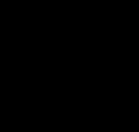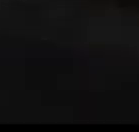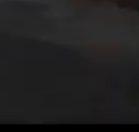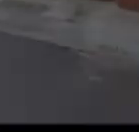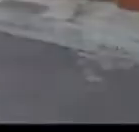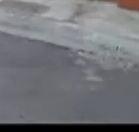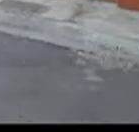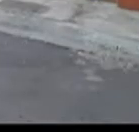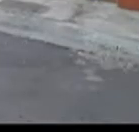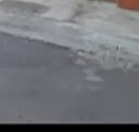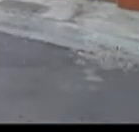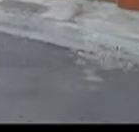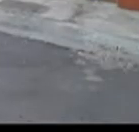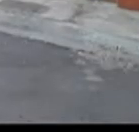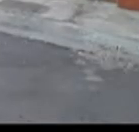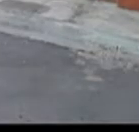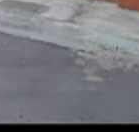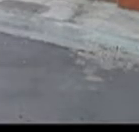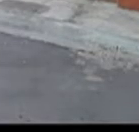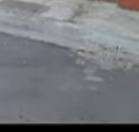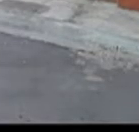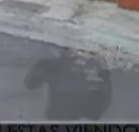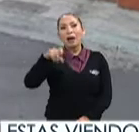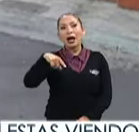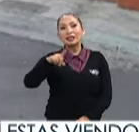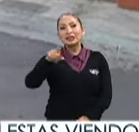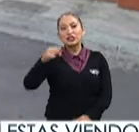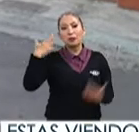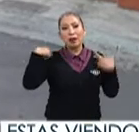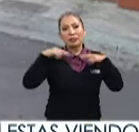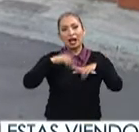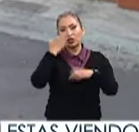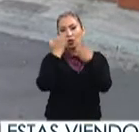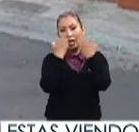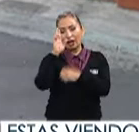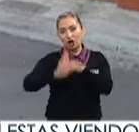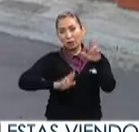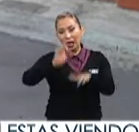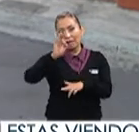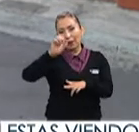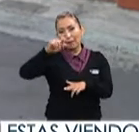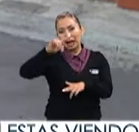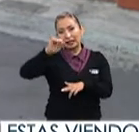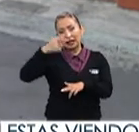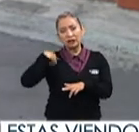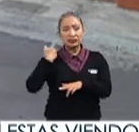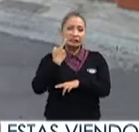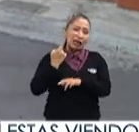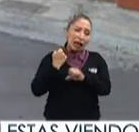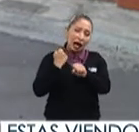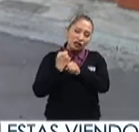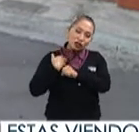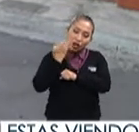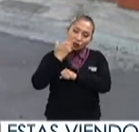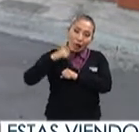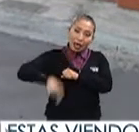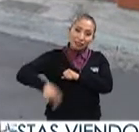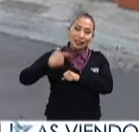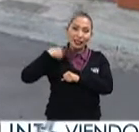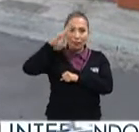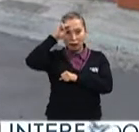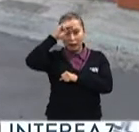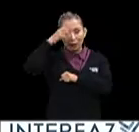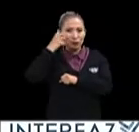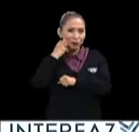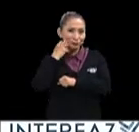Buenas tardes, mi nombre es Edith Arévalo Vázquez, soy docente de la Escuela Normal Miguel F. Martínez, centenario benemérita de la ciudad de